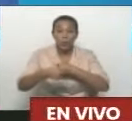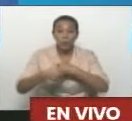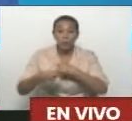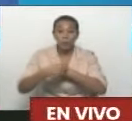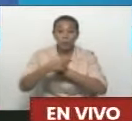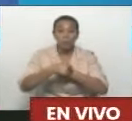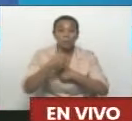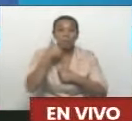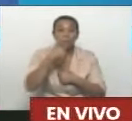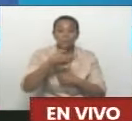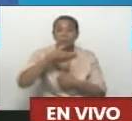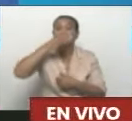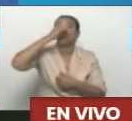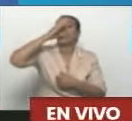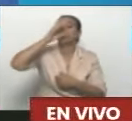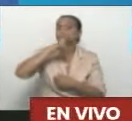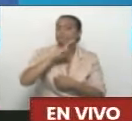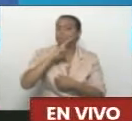todo es posible, ¿ves?